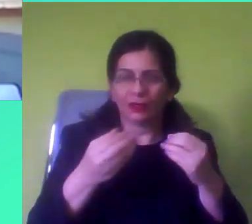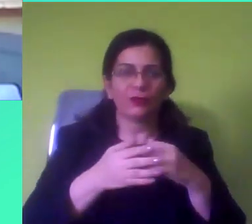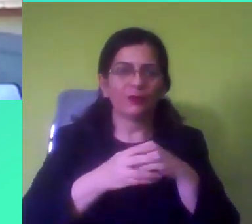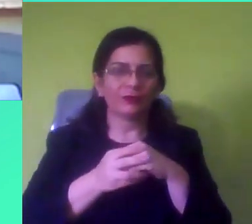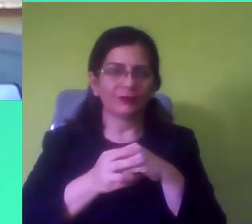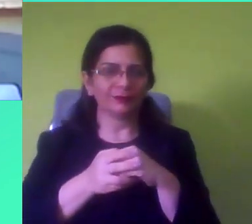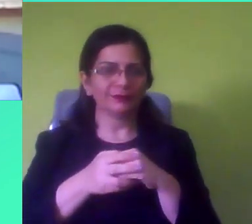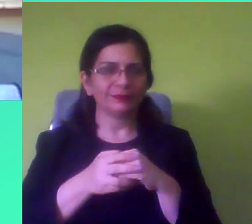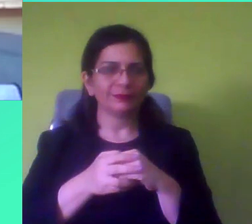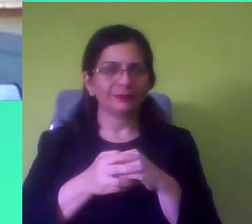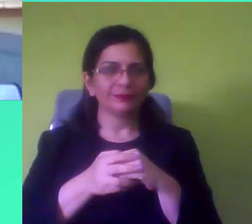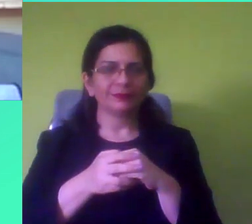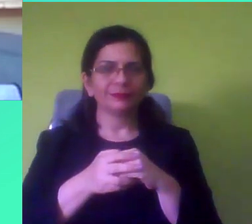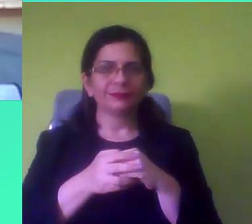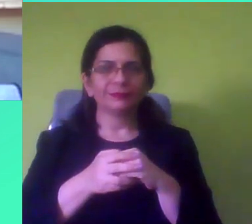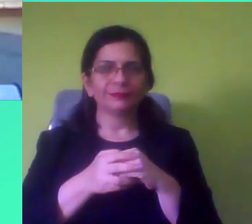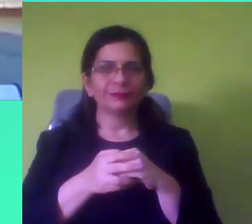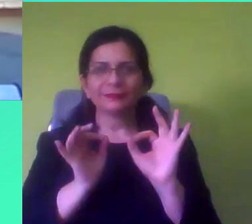país.